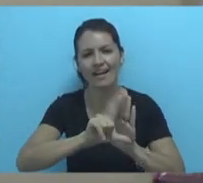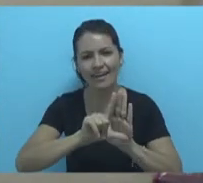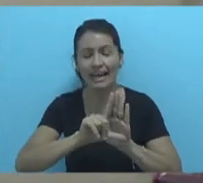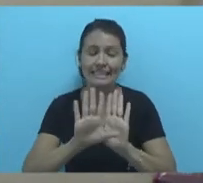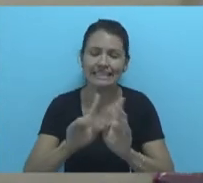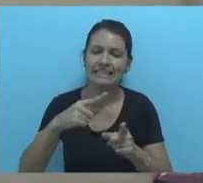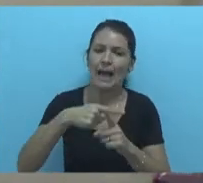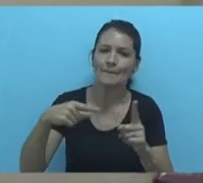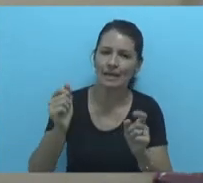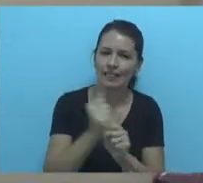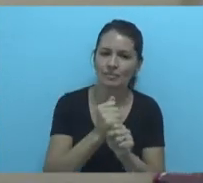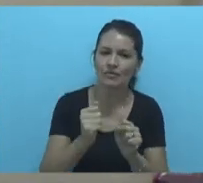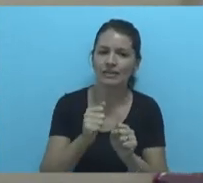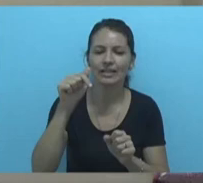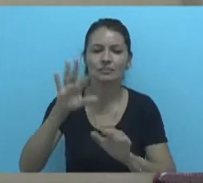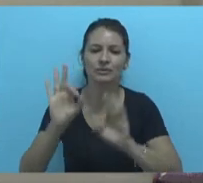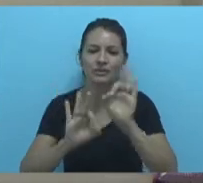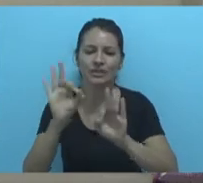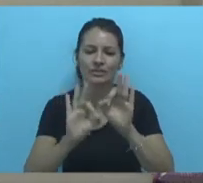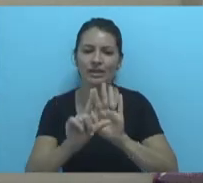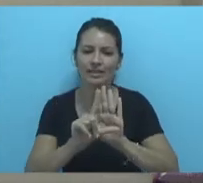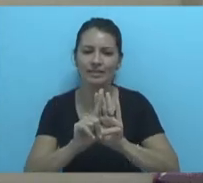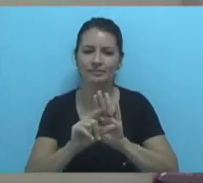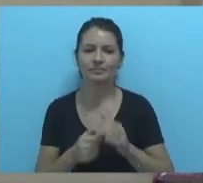media sanción a este proyecto del Ejecutivo.